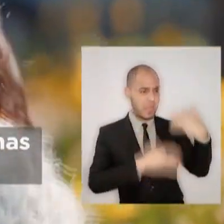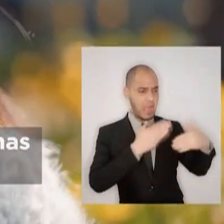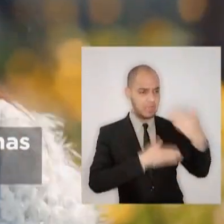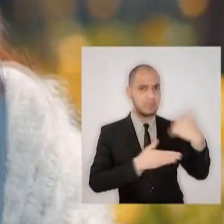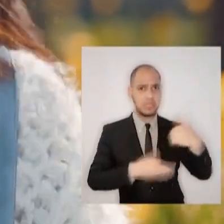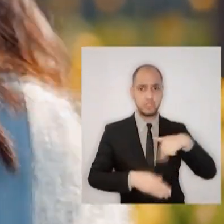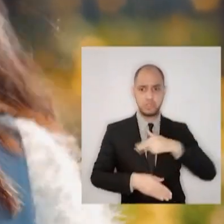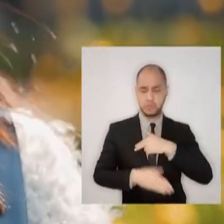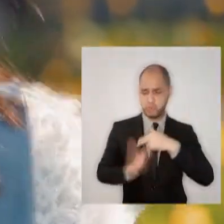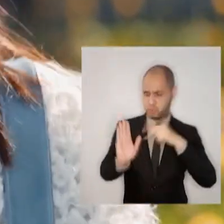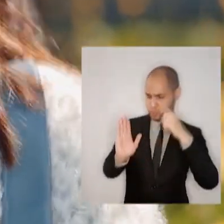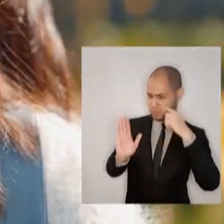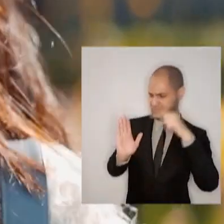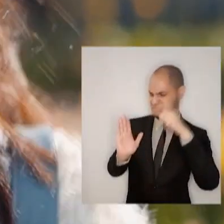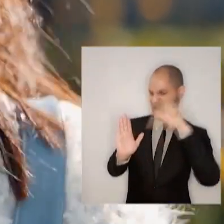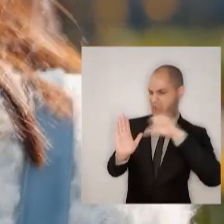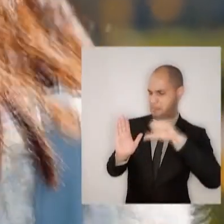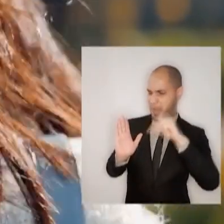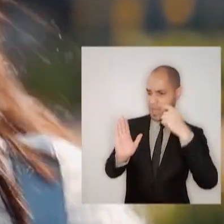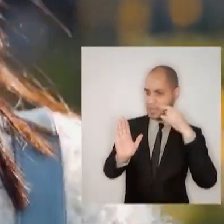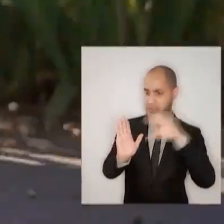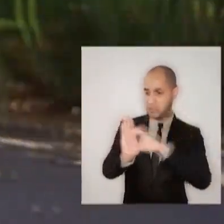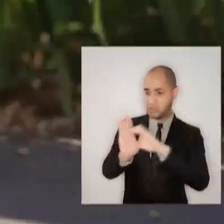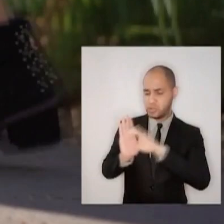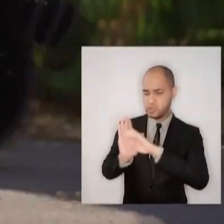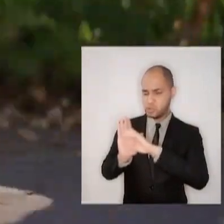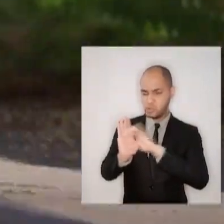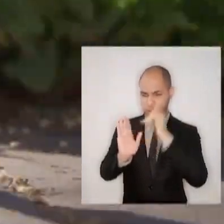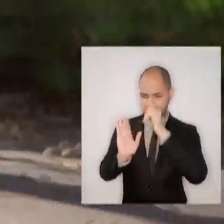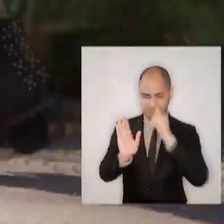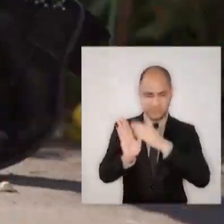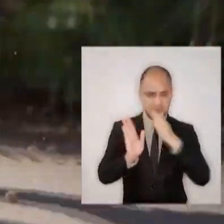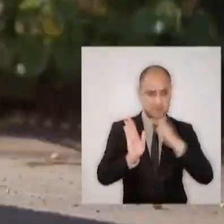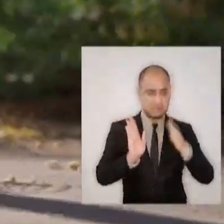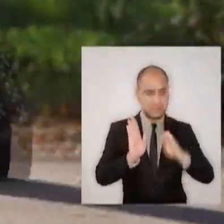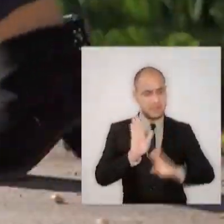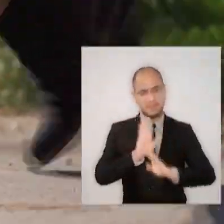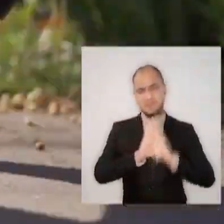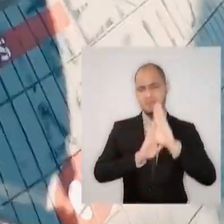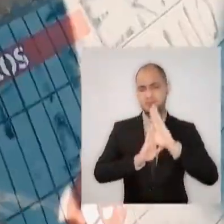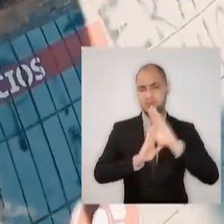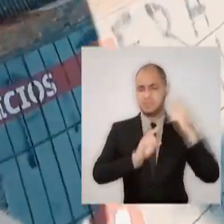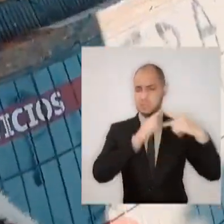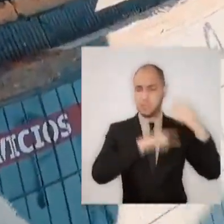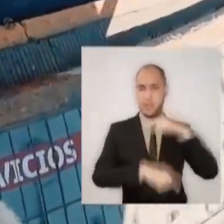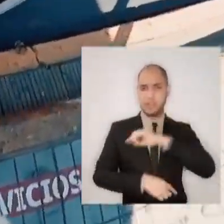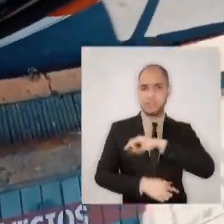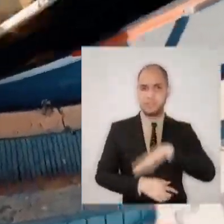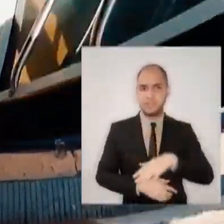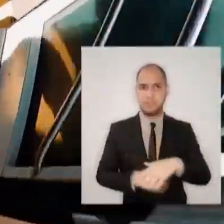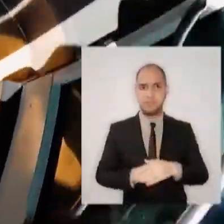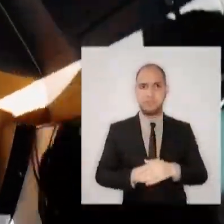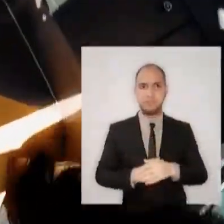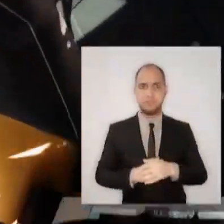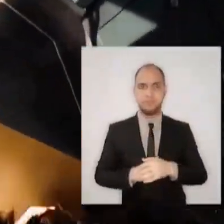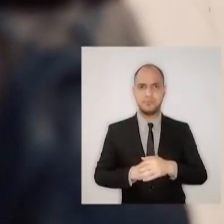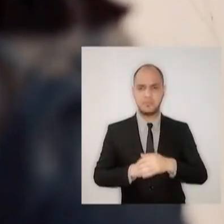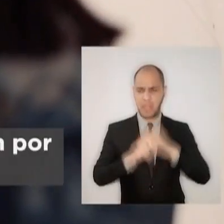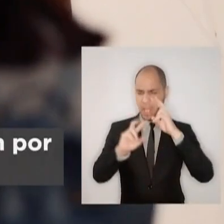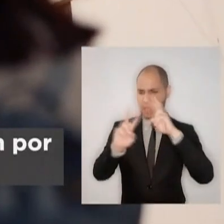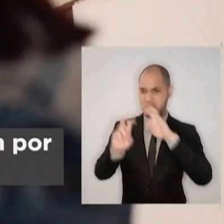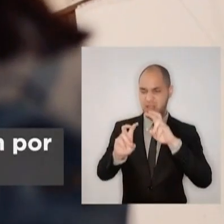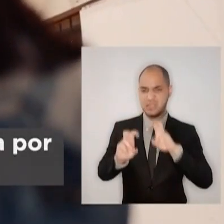por muchos presidentes y por más que las descalifiquen, es la Constitución bajo la cual se produjo el periodo de mayor avance de nuestra